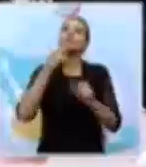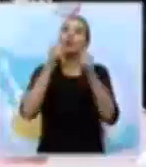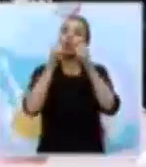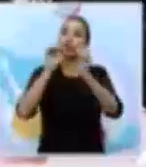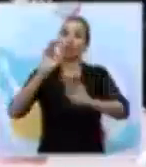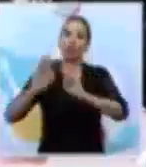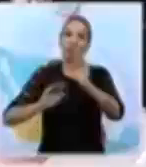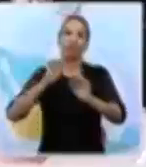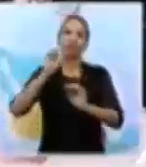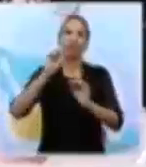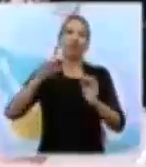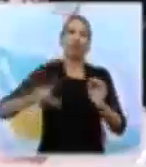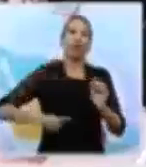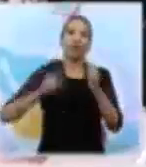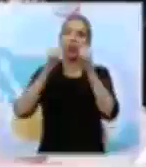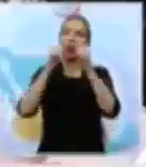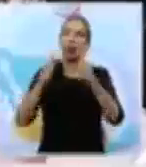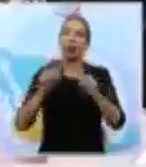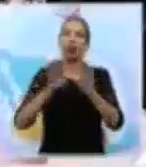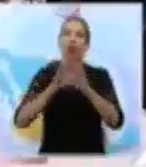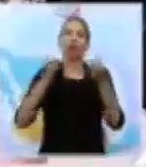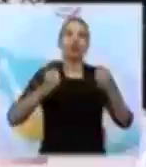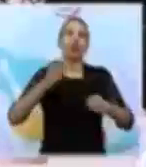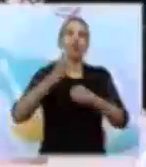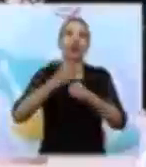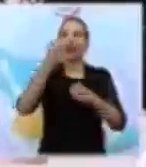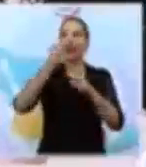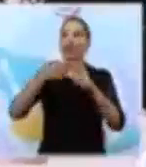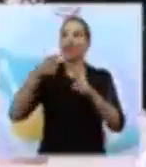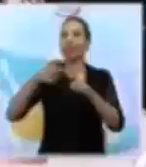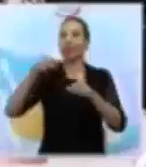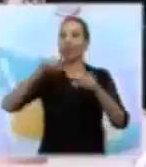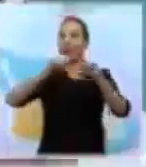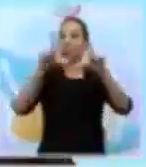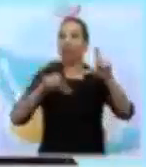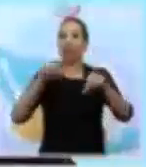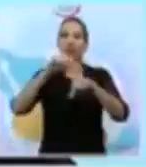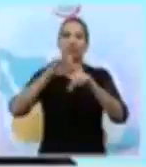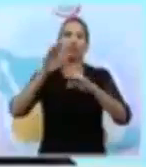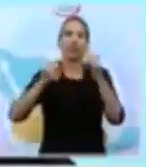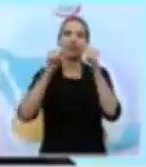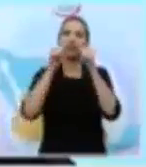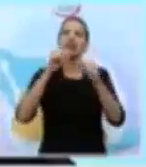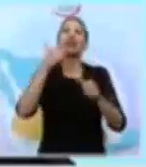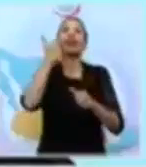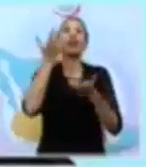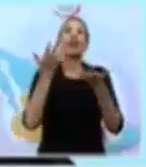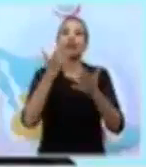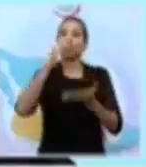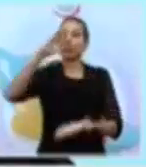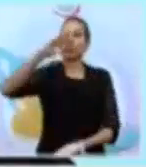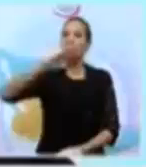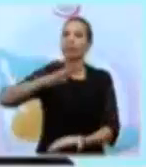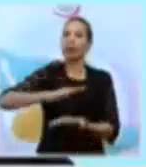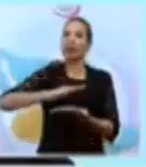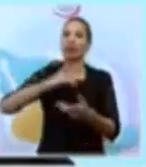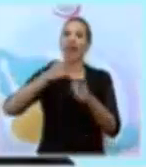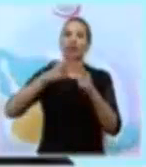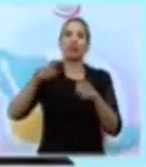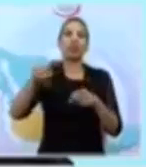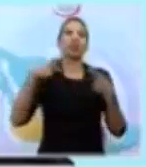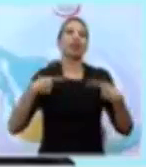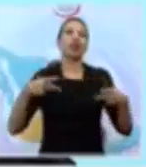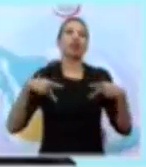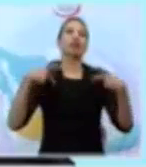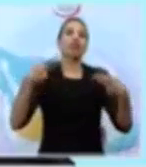social y de seguridad social del país y donde nosotros queremos realmente reducir estas